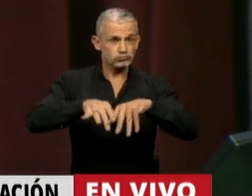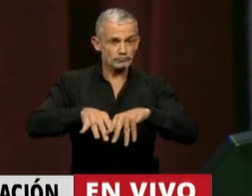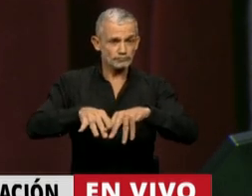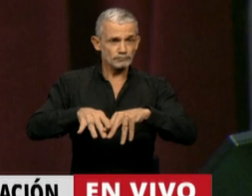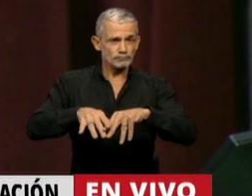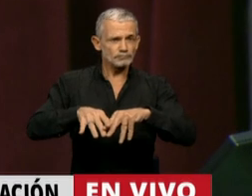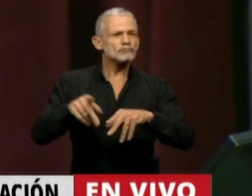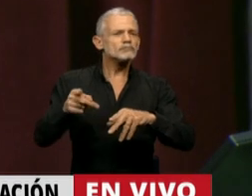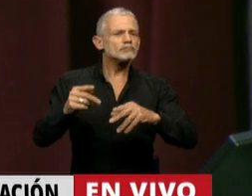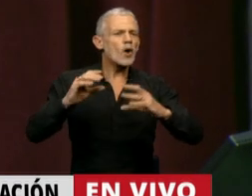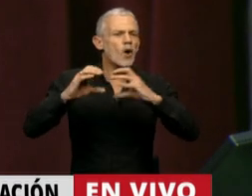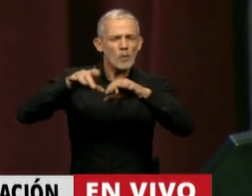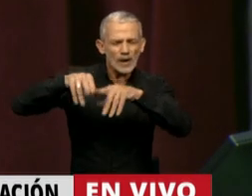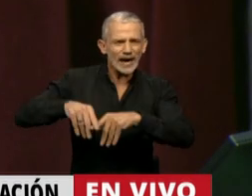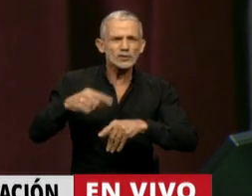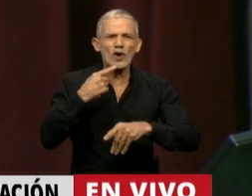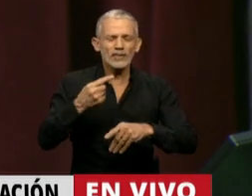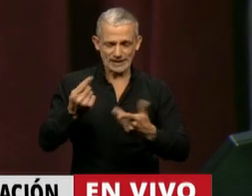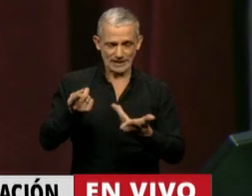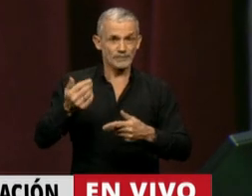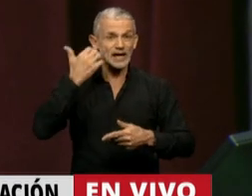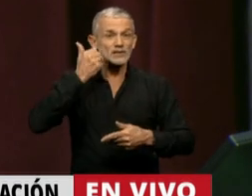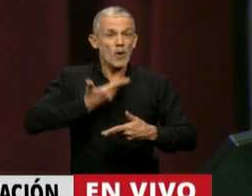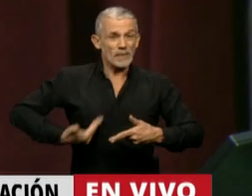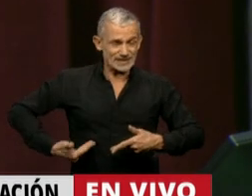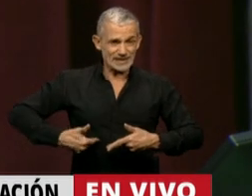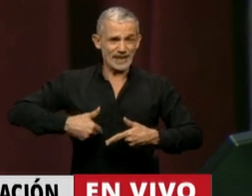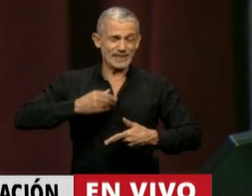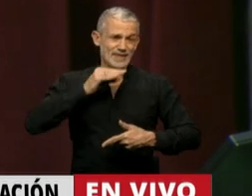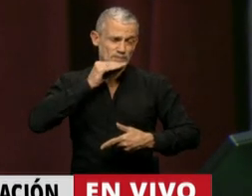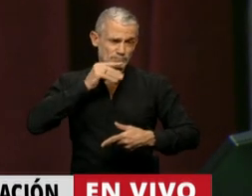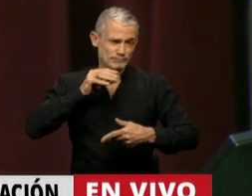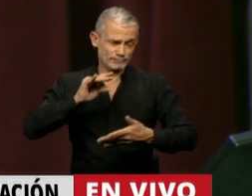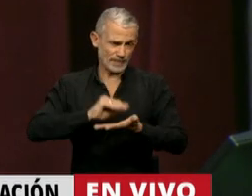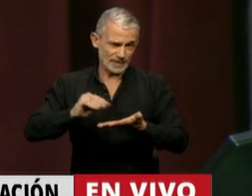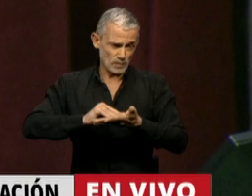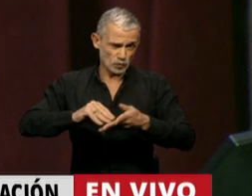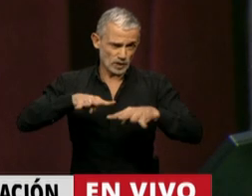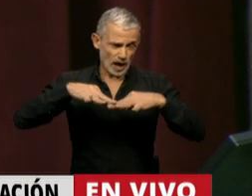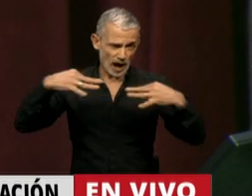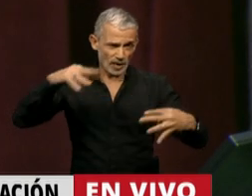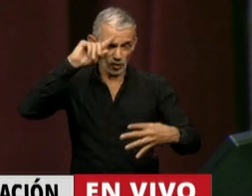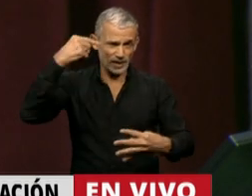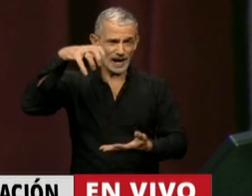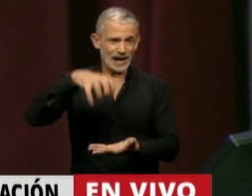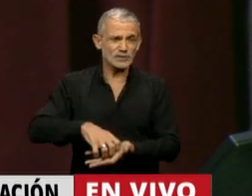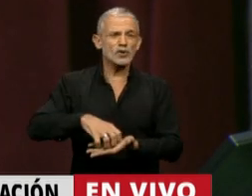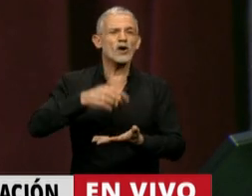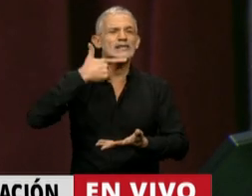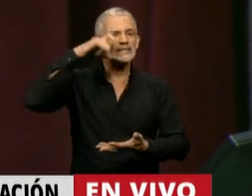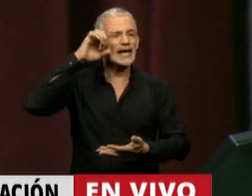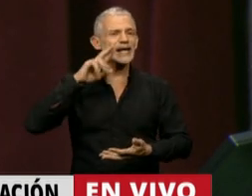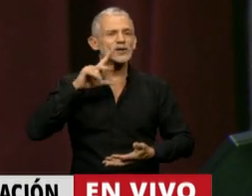una comunicación que dice señor presidente de la honorable cámara de diputados de la nación Dr Sergio